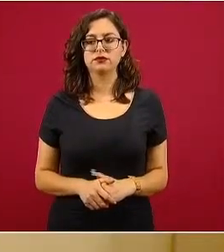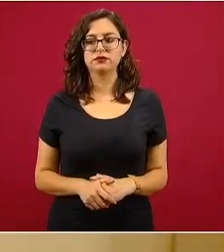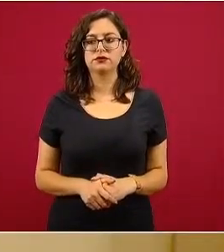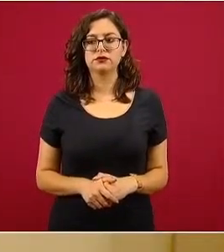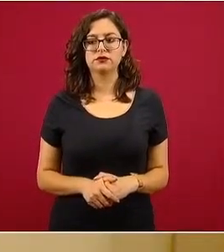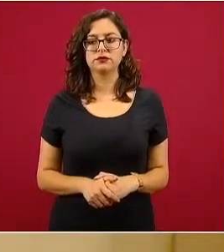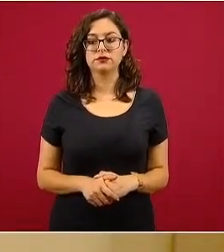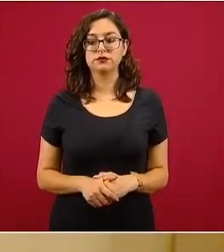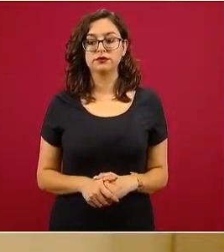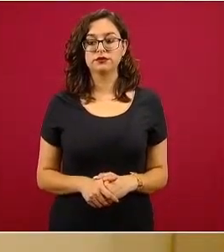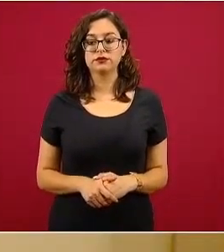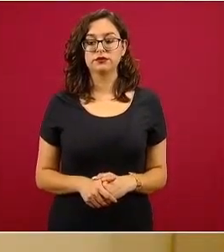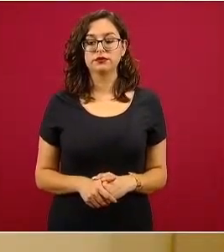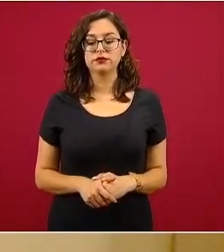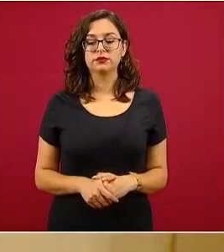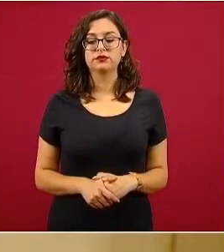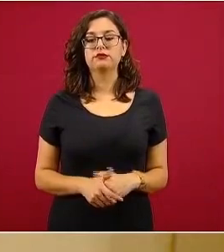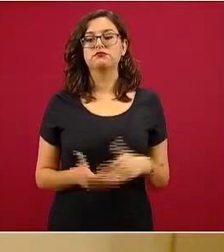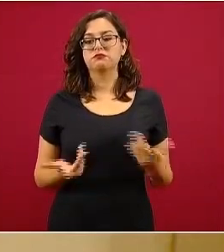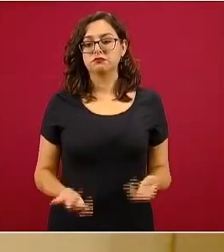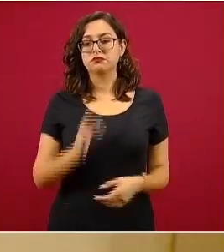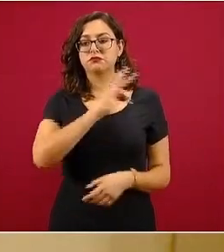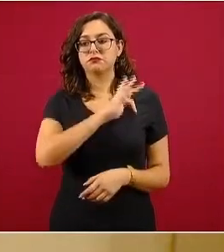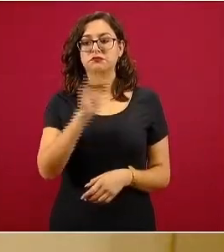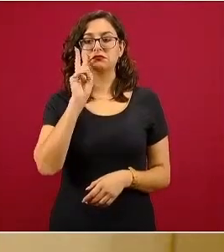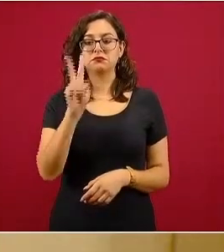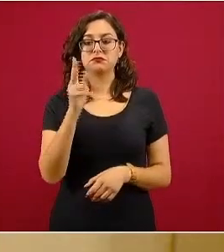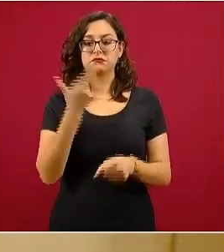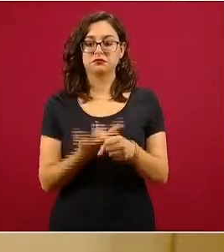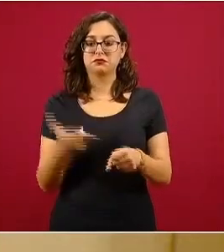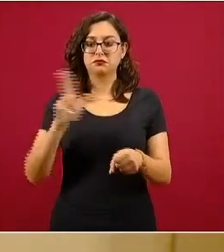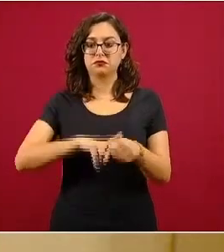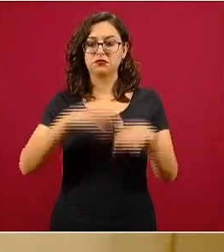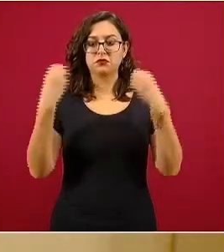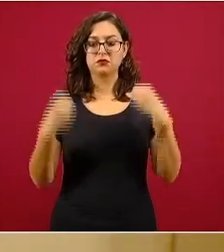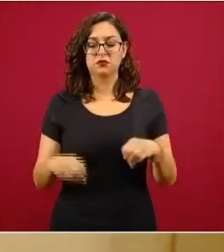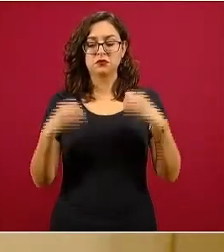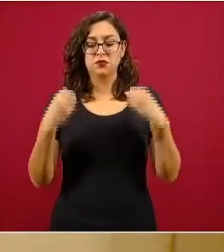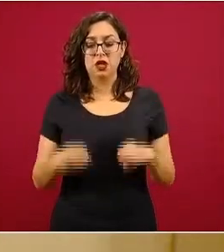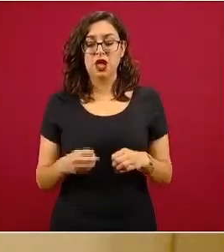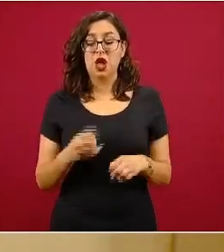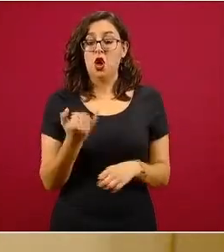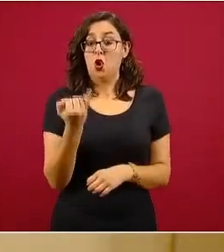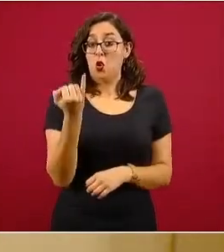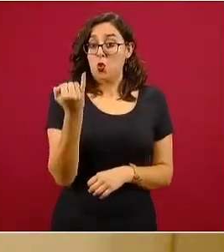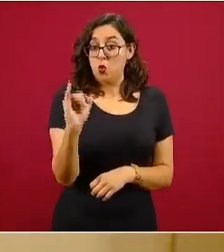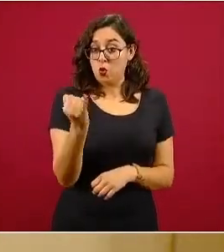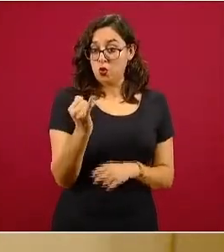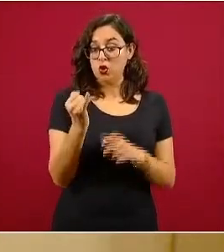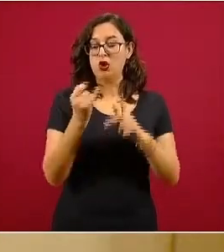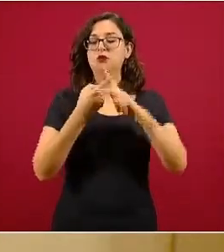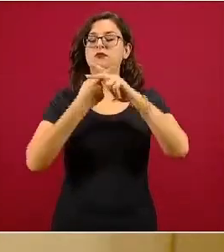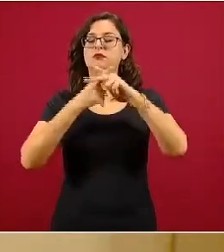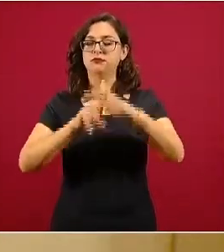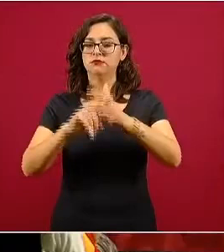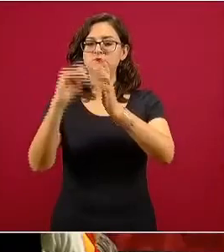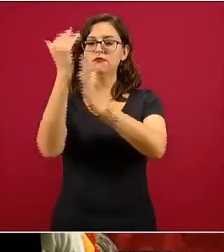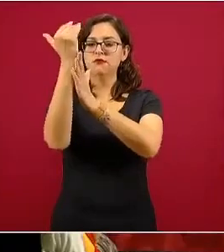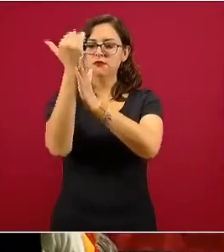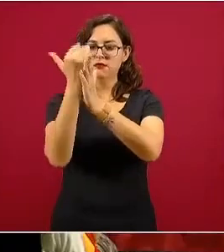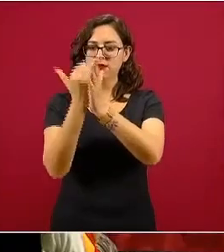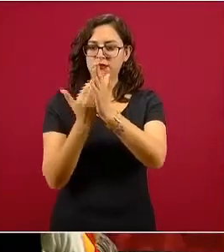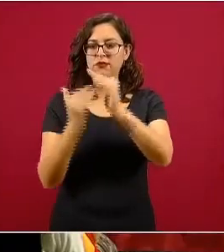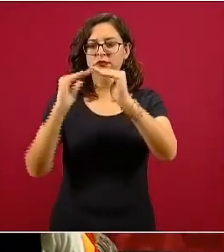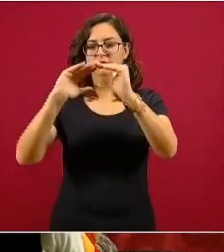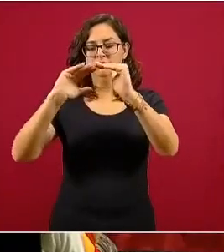Aquí vemos precisamente la tendencia de la hospitalización. Desde mediados de junio inició el descenso en la hospitalización o